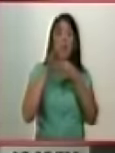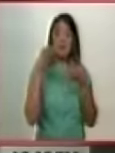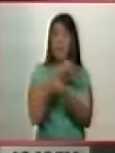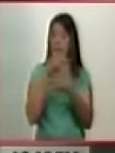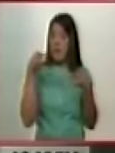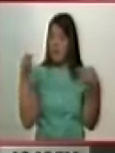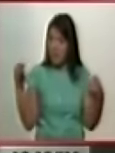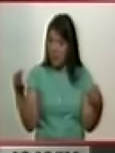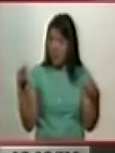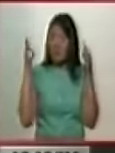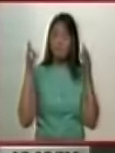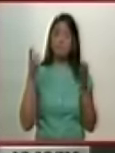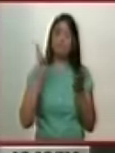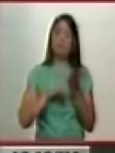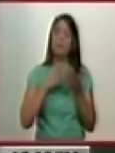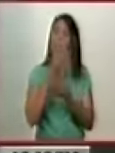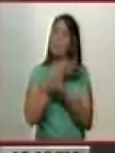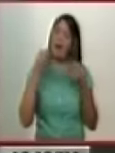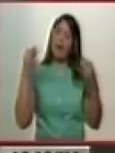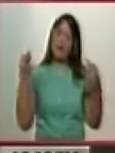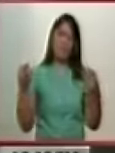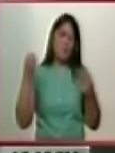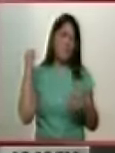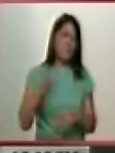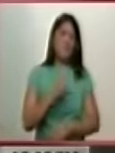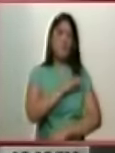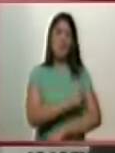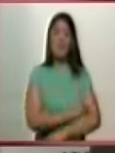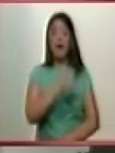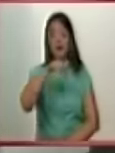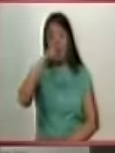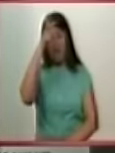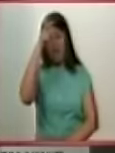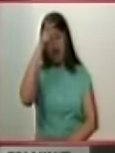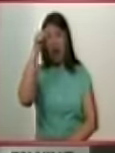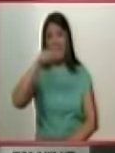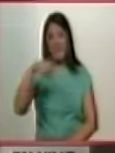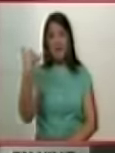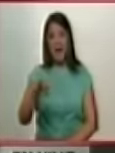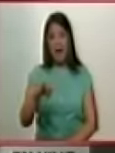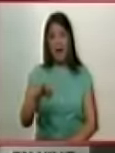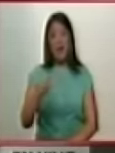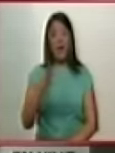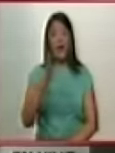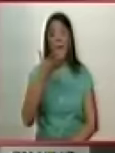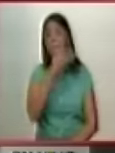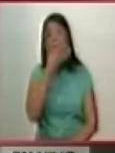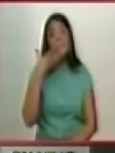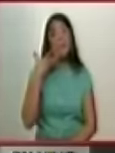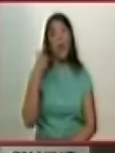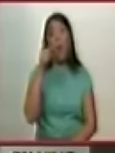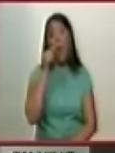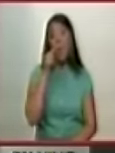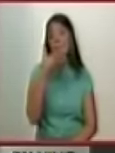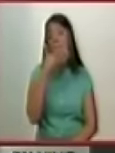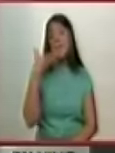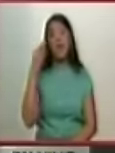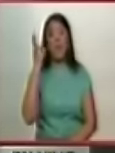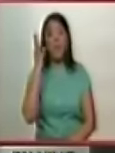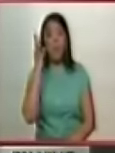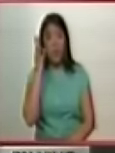eso ha garantizado el éxito contundente que hemos tenido en el estado Falcón. Aquí están nuestros mejores hombres, nuestras mejores